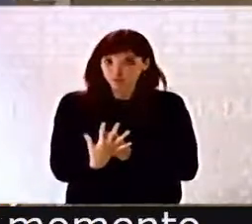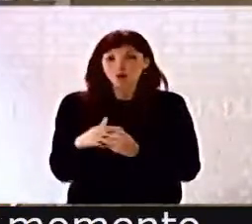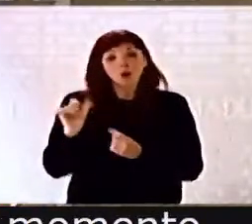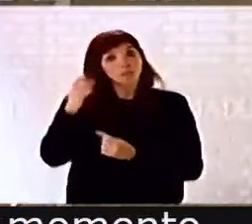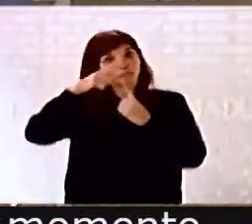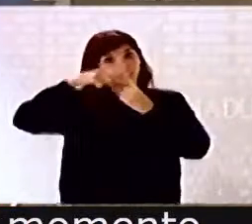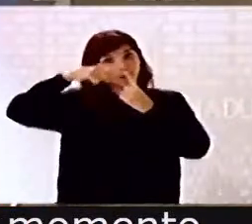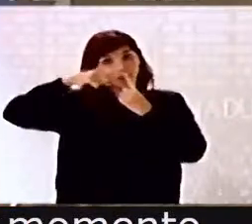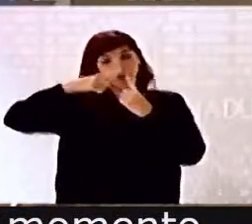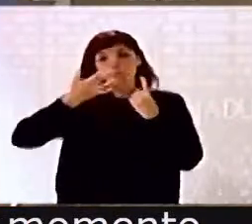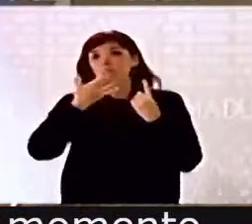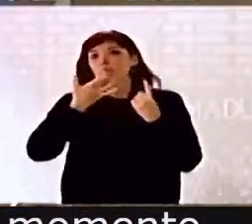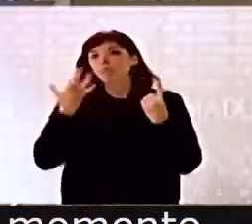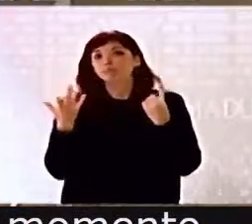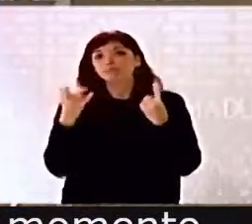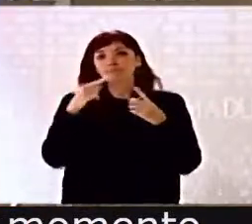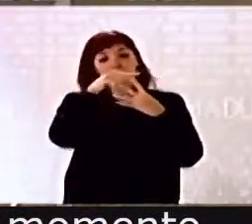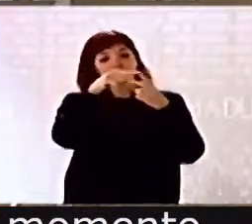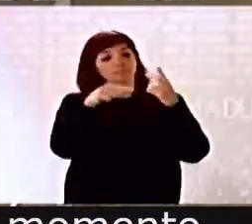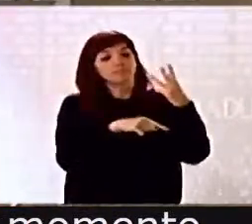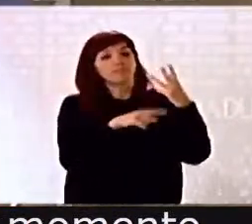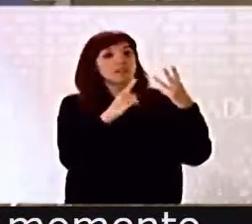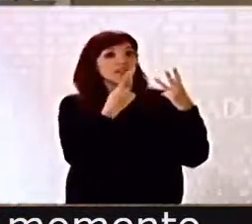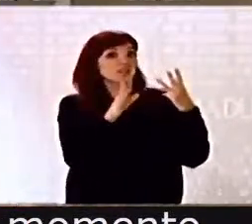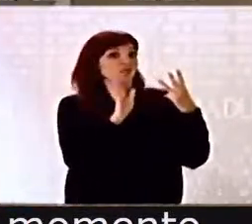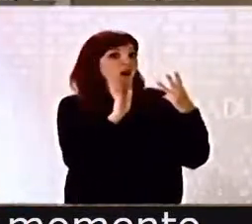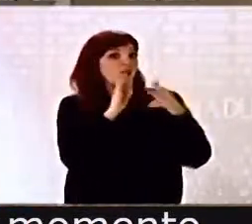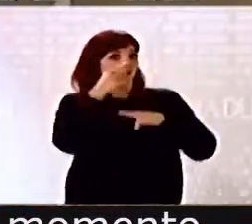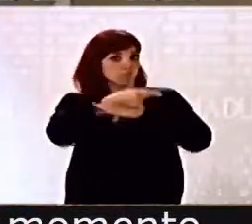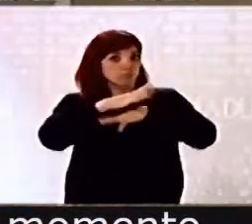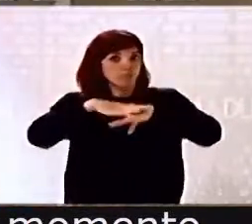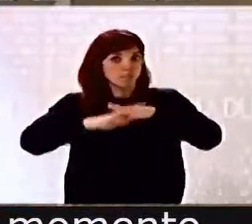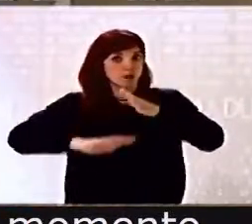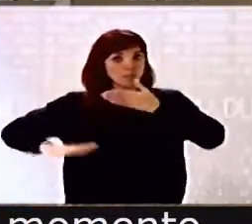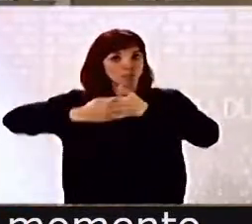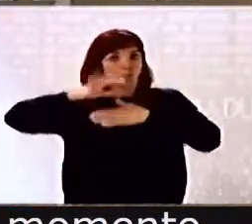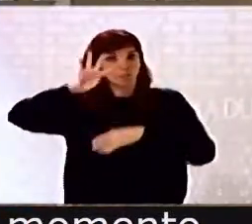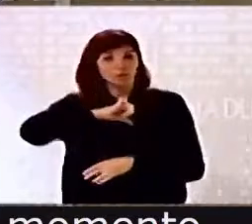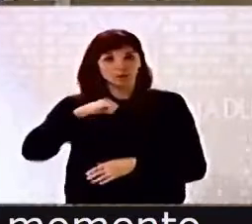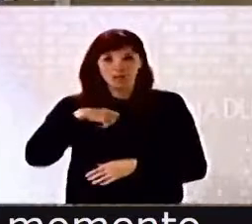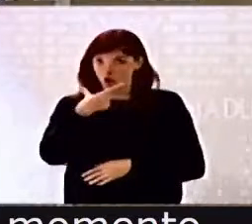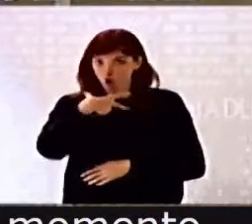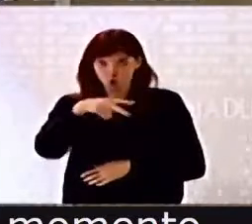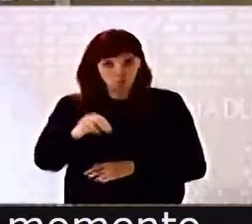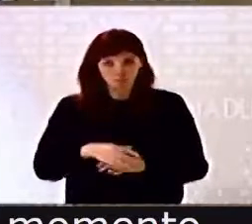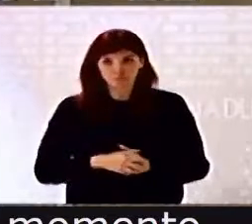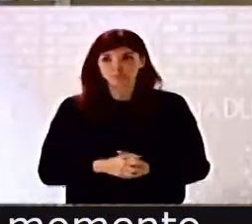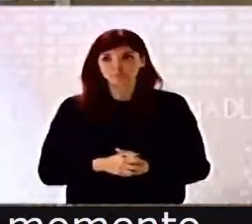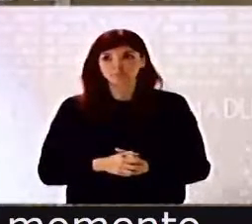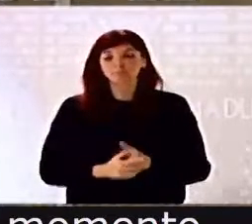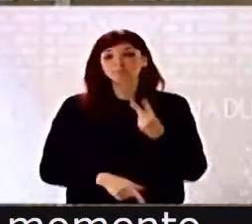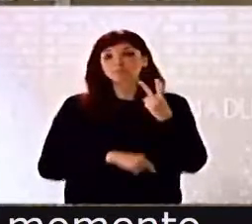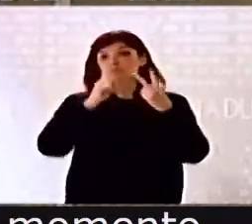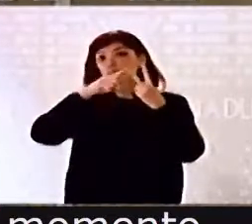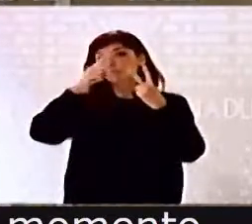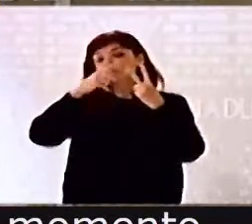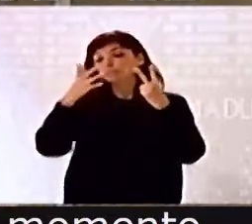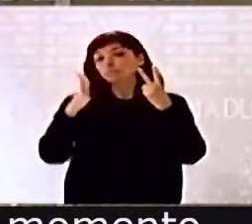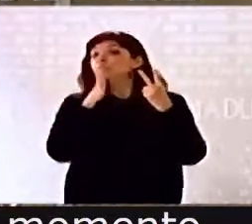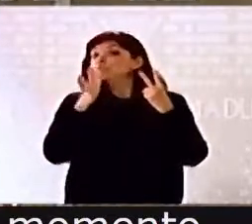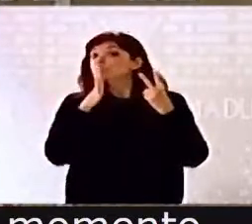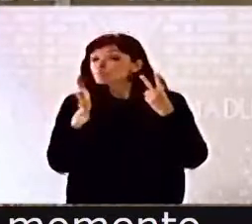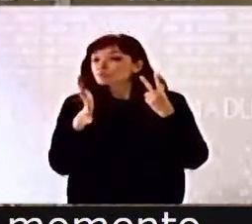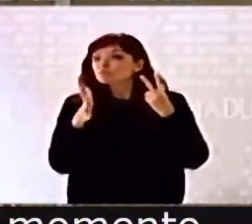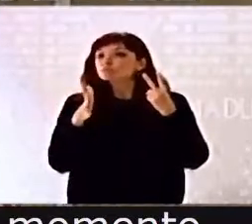primero, que no se cumple ninguno de los criterios para el aislamiento perimetral de la comunidad autónoma, y, en segundo lugar,